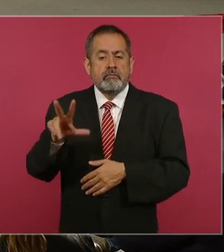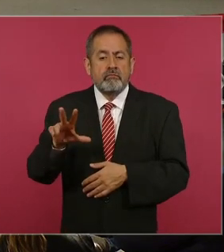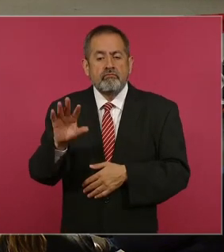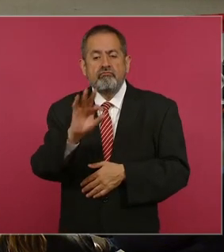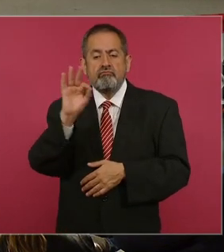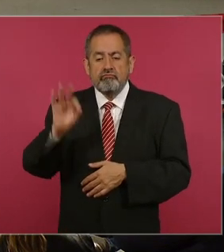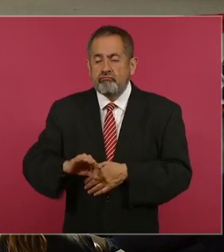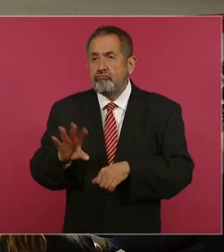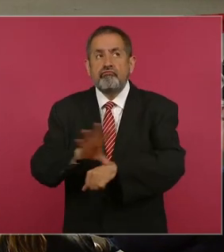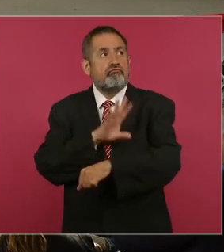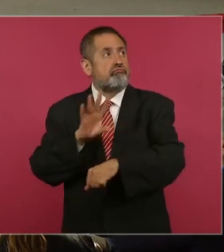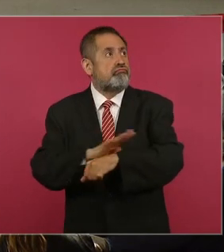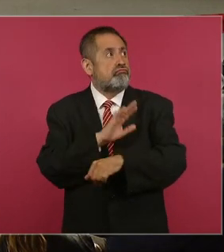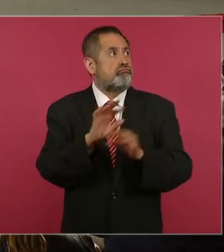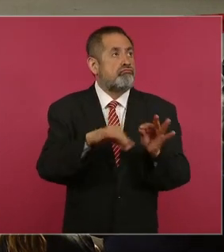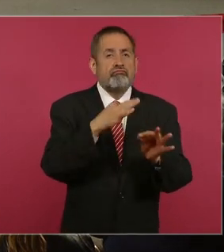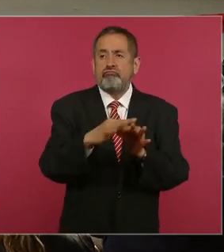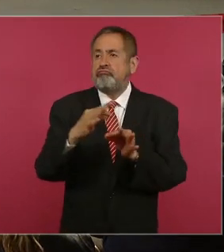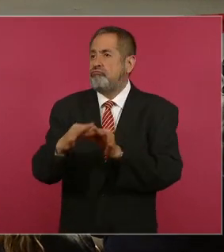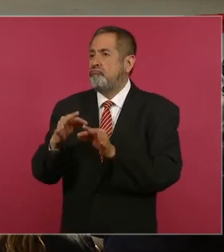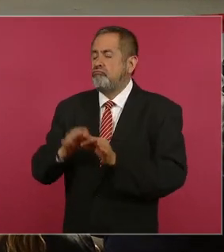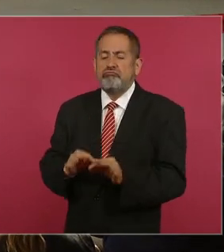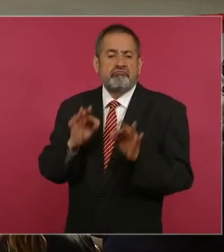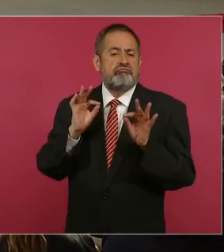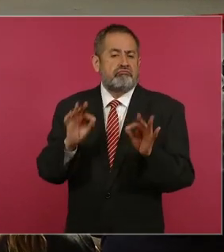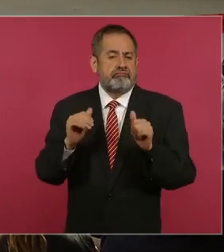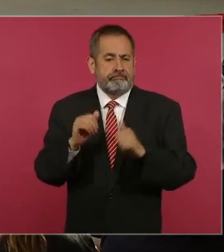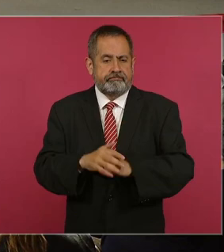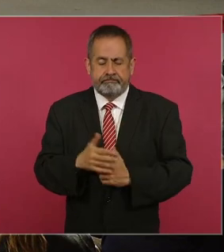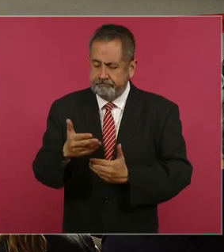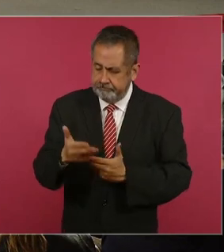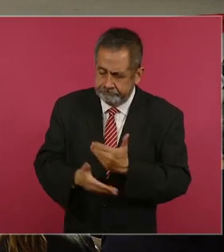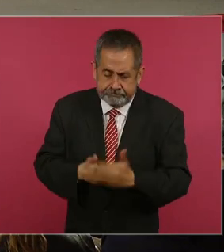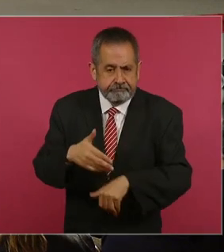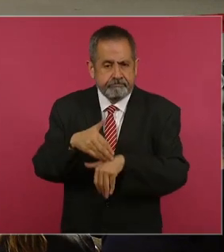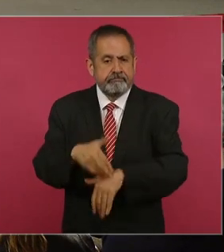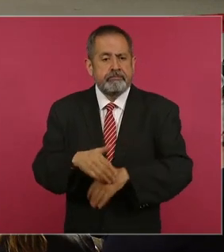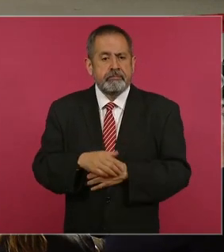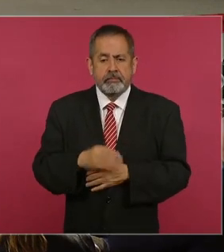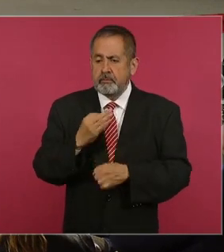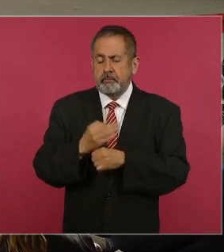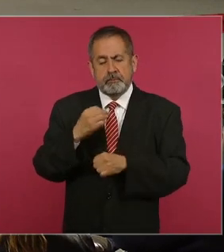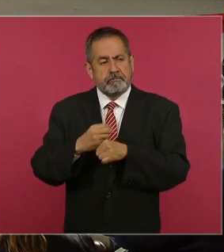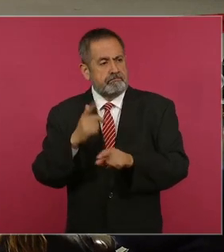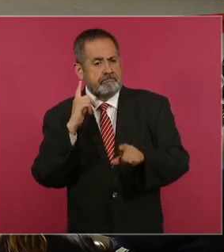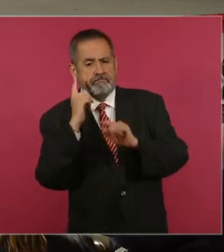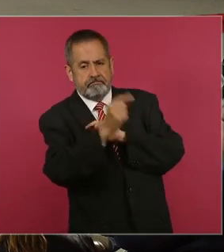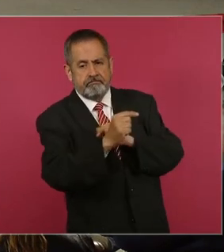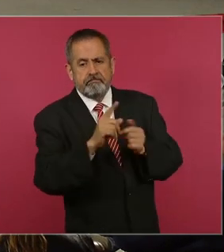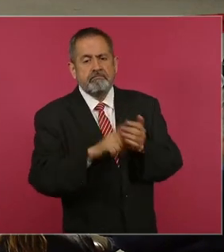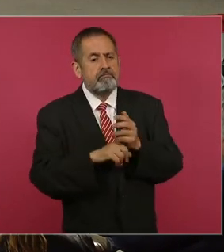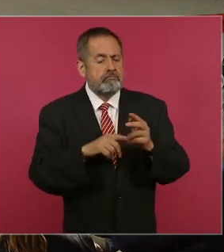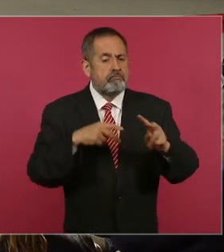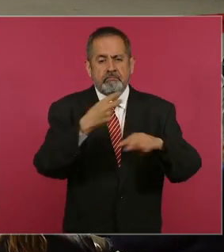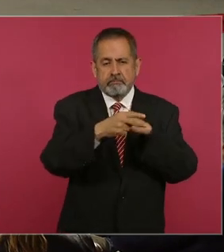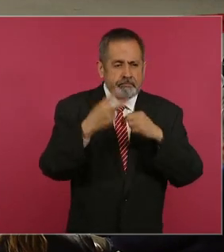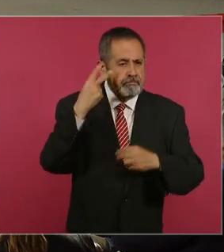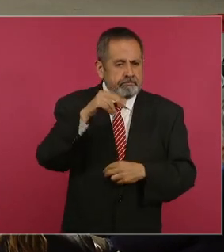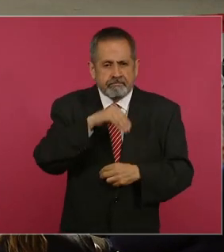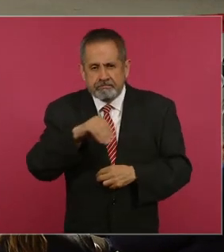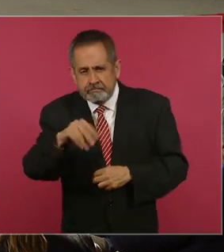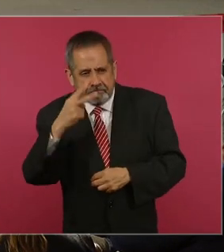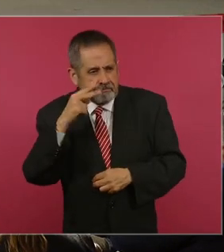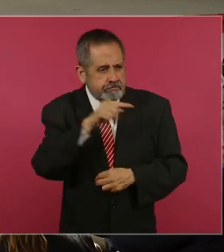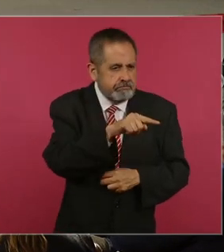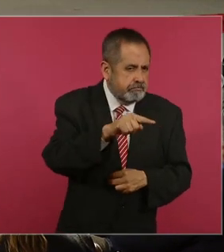del suministro eléctrico. Quedo a las órdenes de ustedes. Nos vamos en unos momentos más a hacer estos recorridos